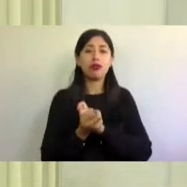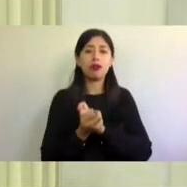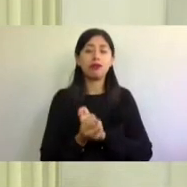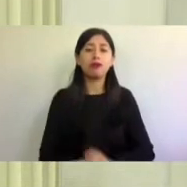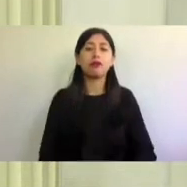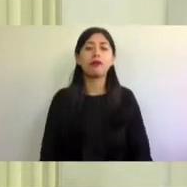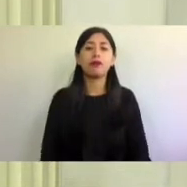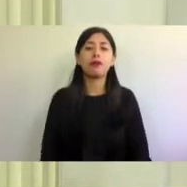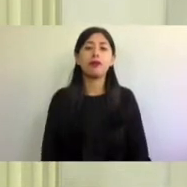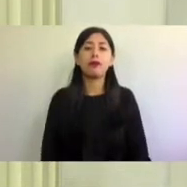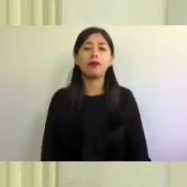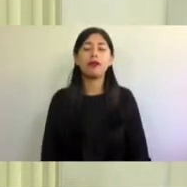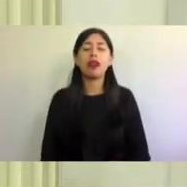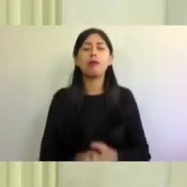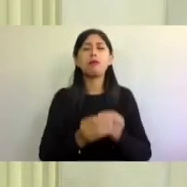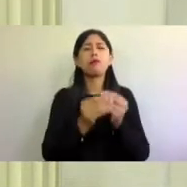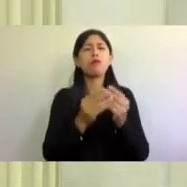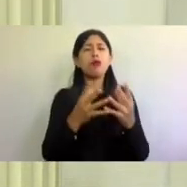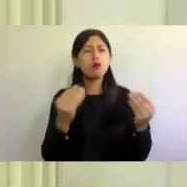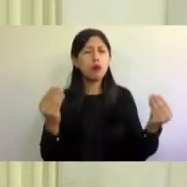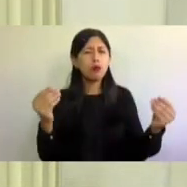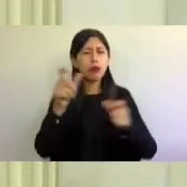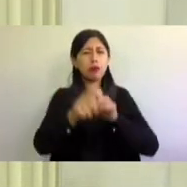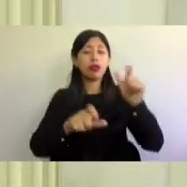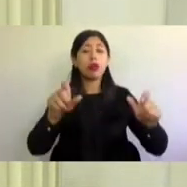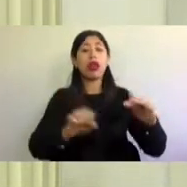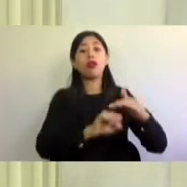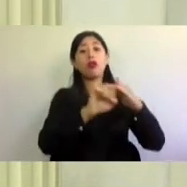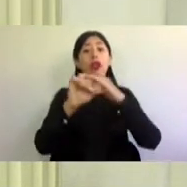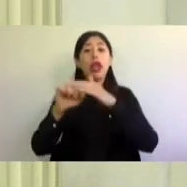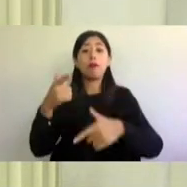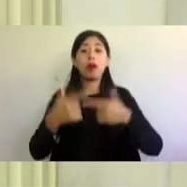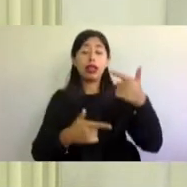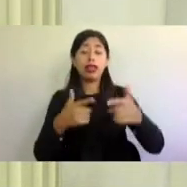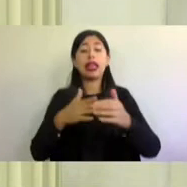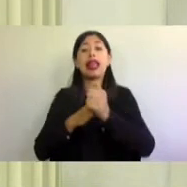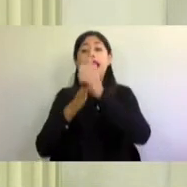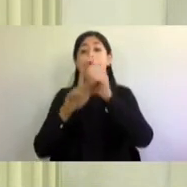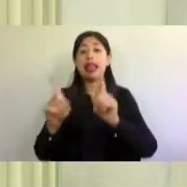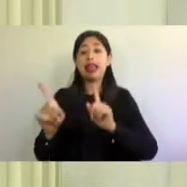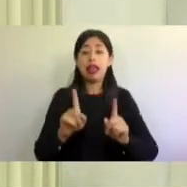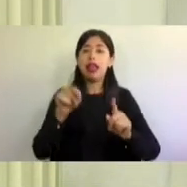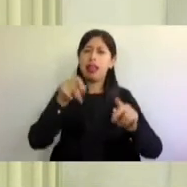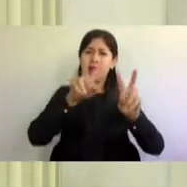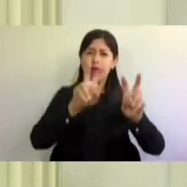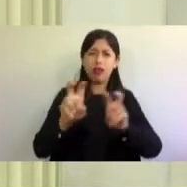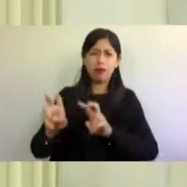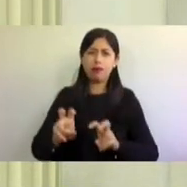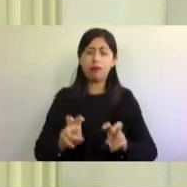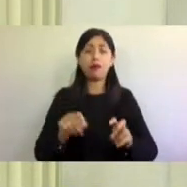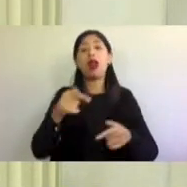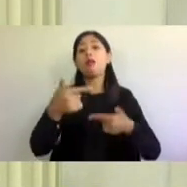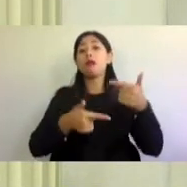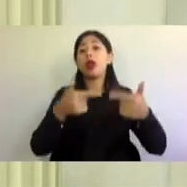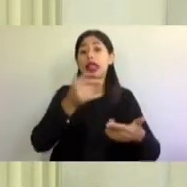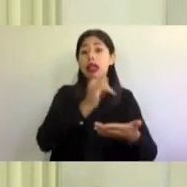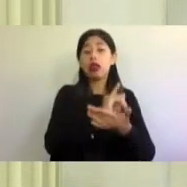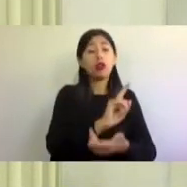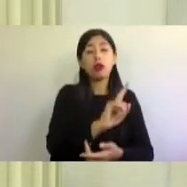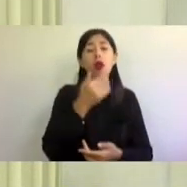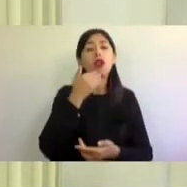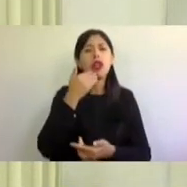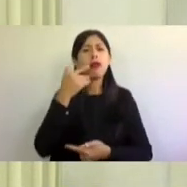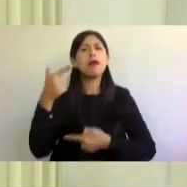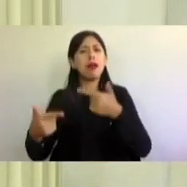son muchas las autoridades políticas y líderes de las distintas áreas que se han formado aquí no solamente la política institucional sino también tremendos